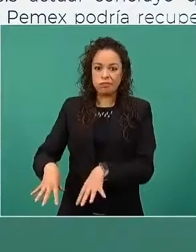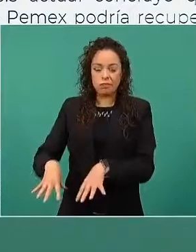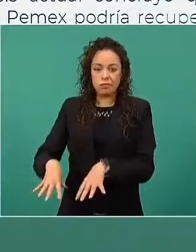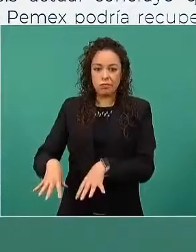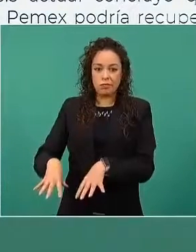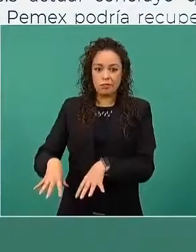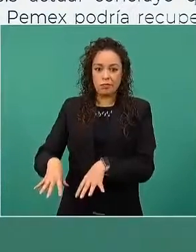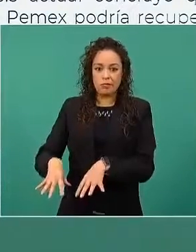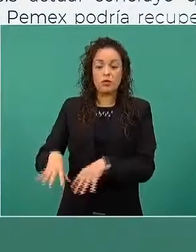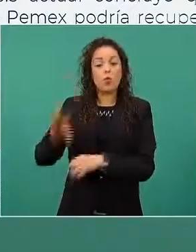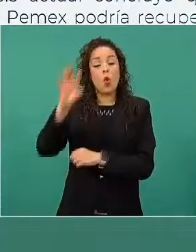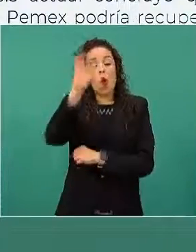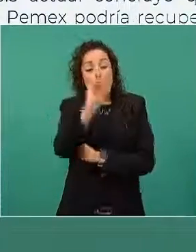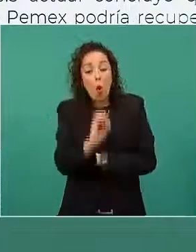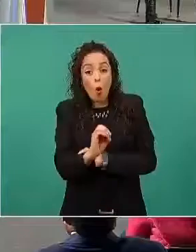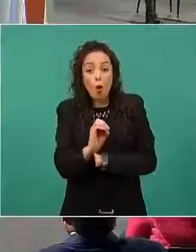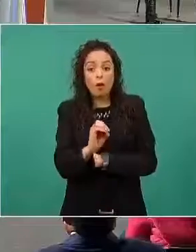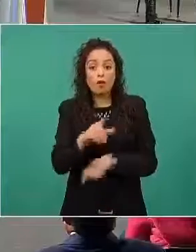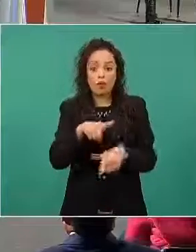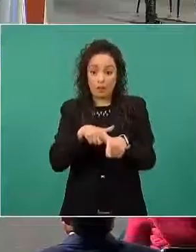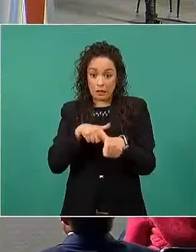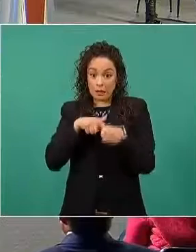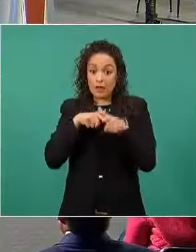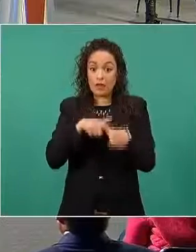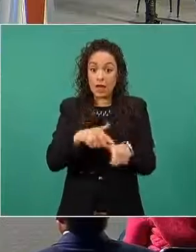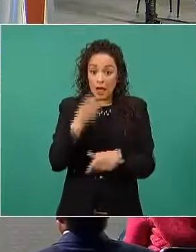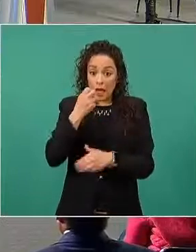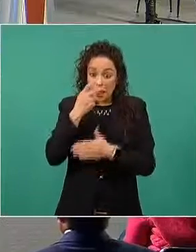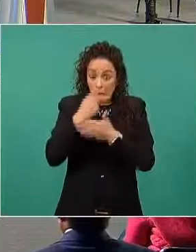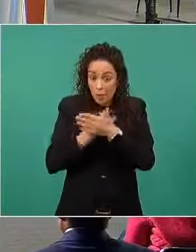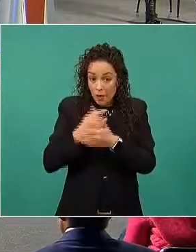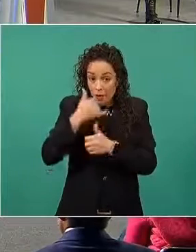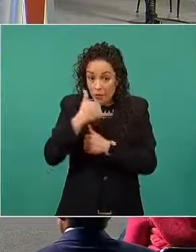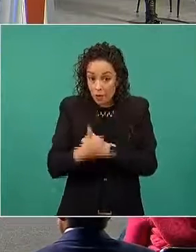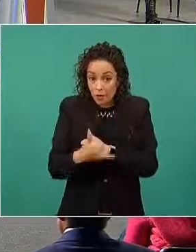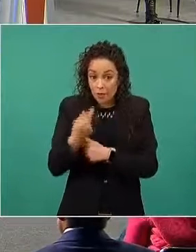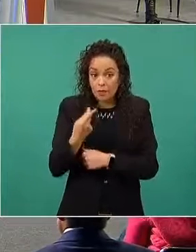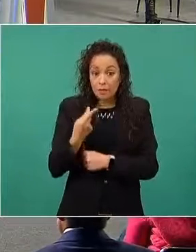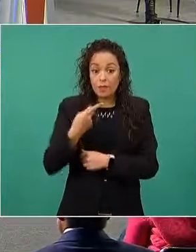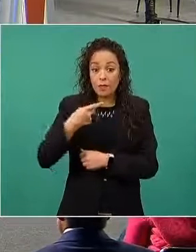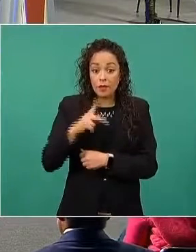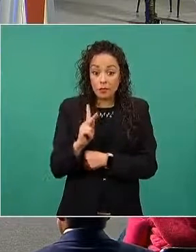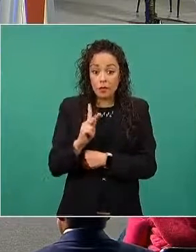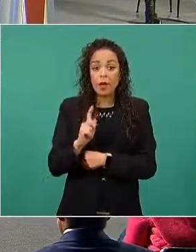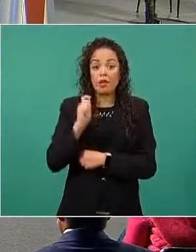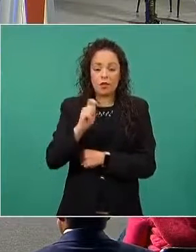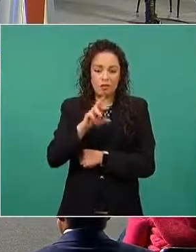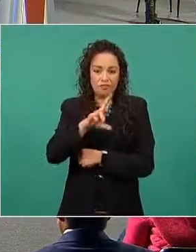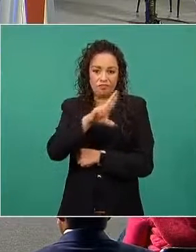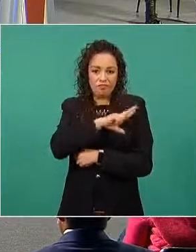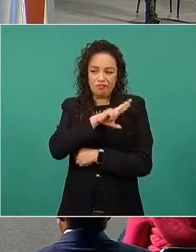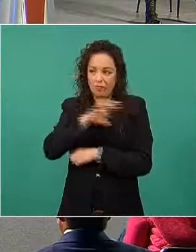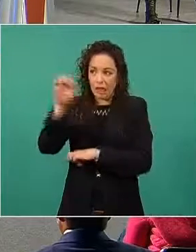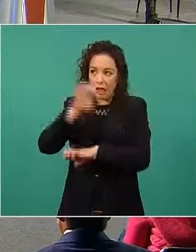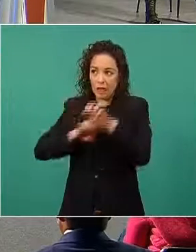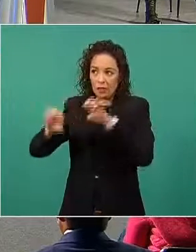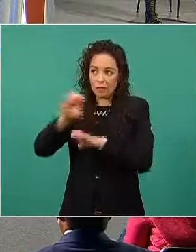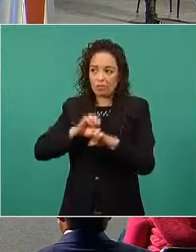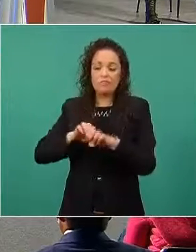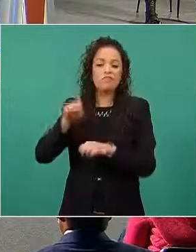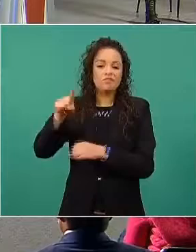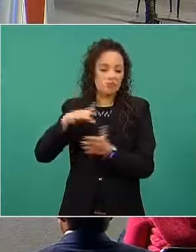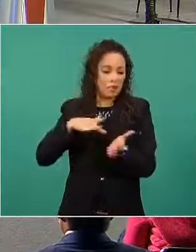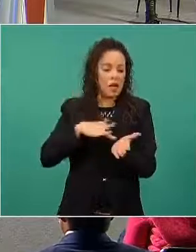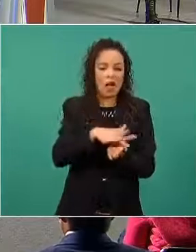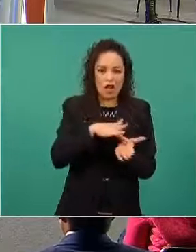pozos, o continuar con el proyecto con participación de la iniciativa privada. Ya se hizo un